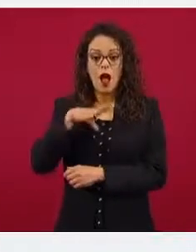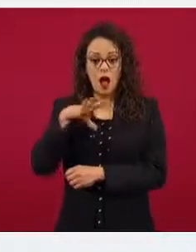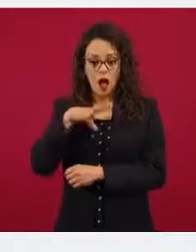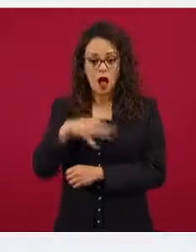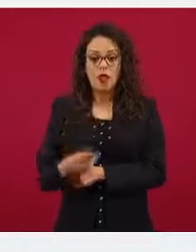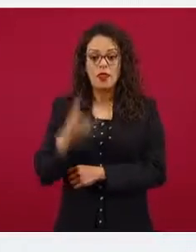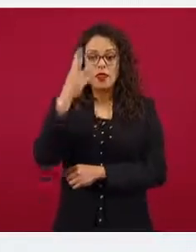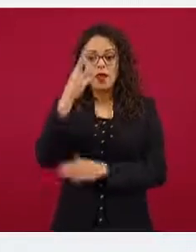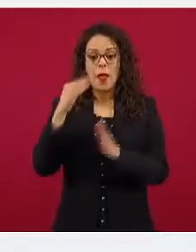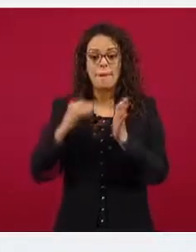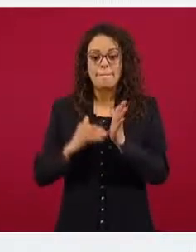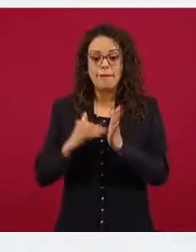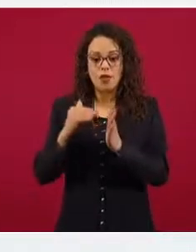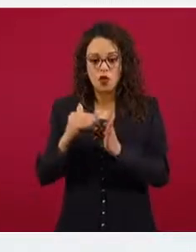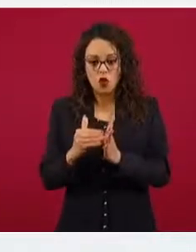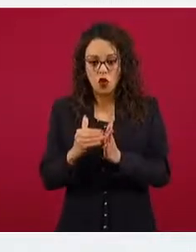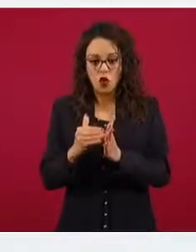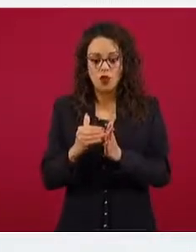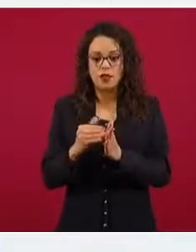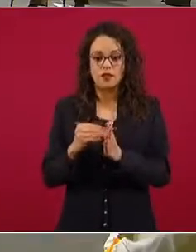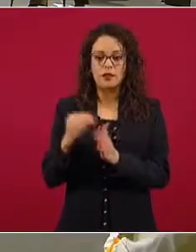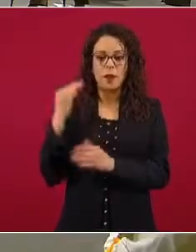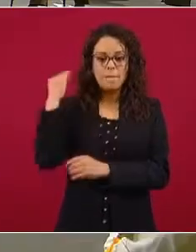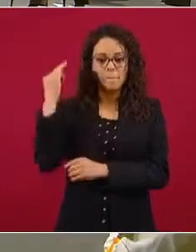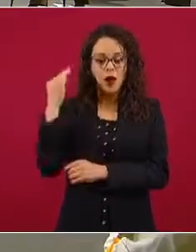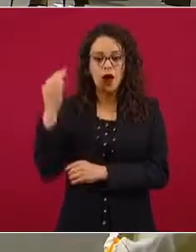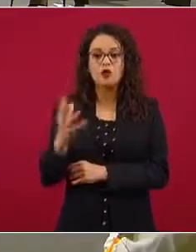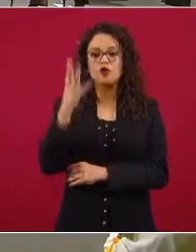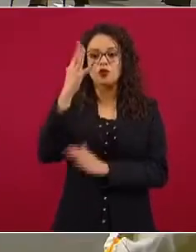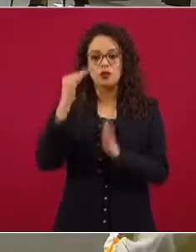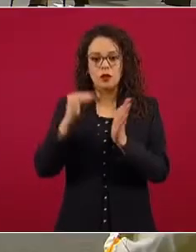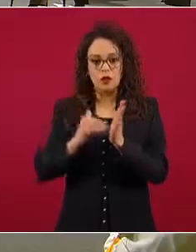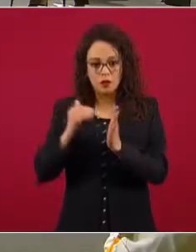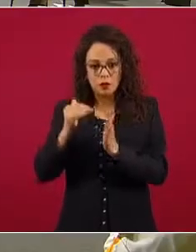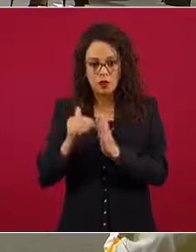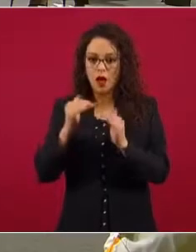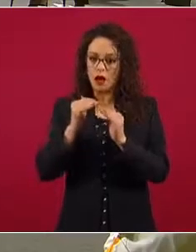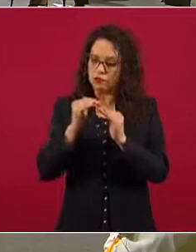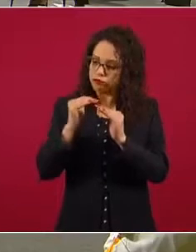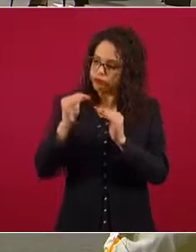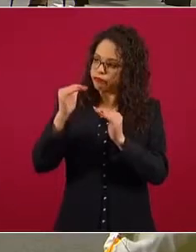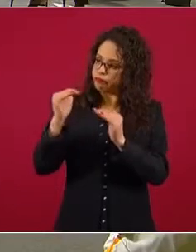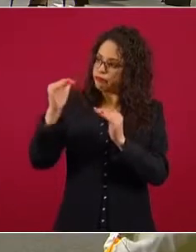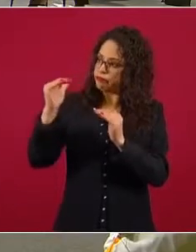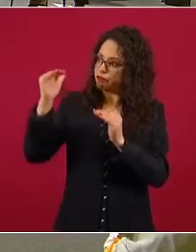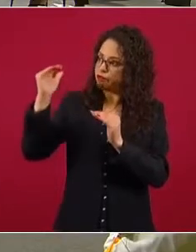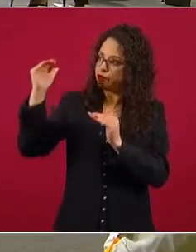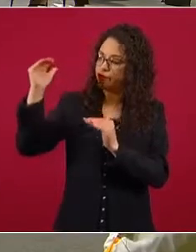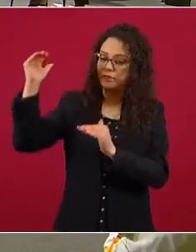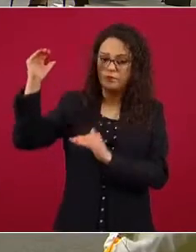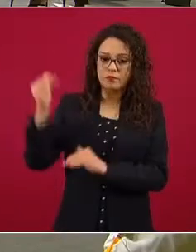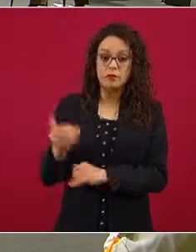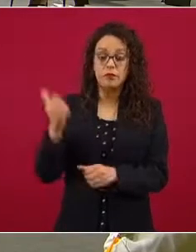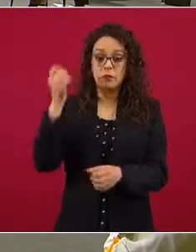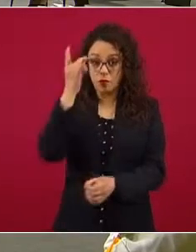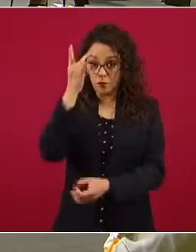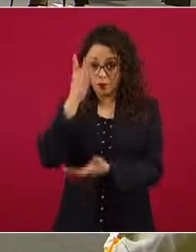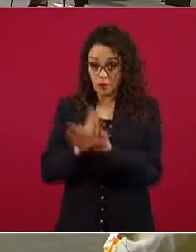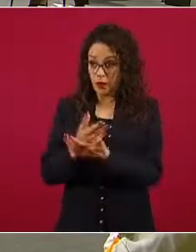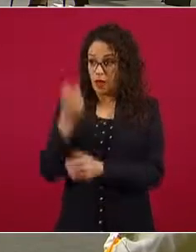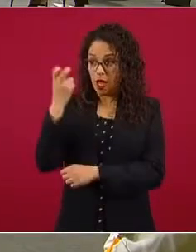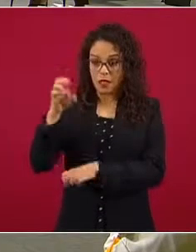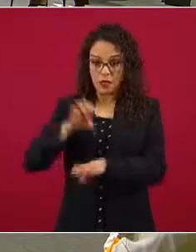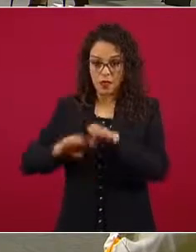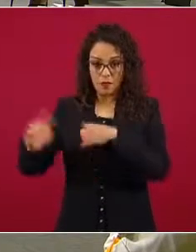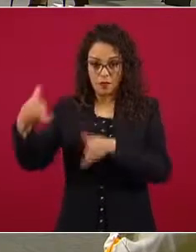millones, marzo de 5 y así, nada más con esta farmacéutica.